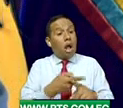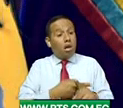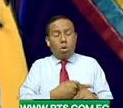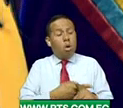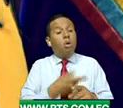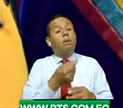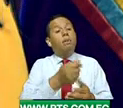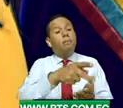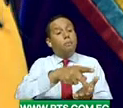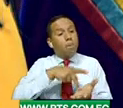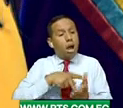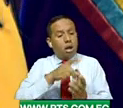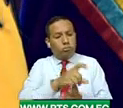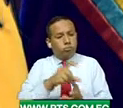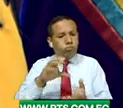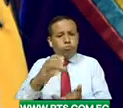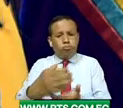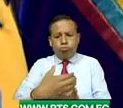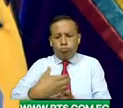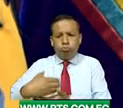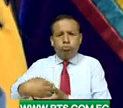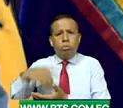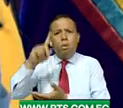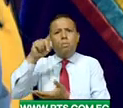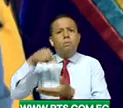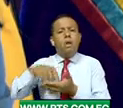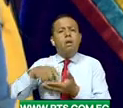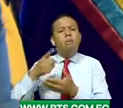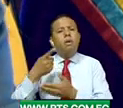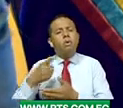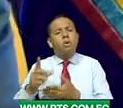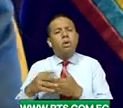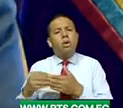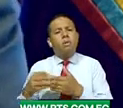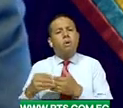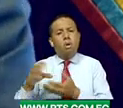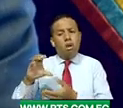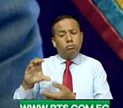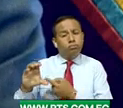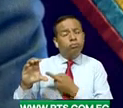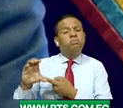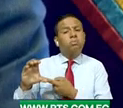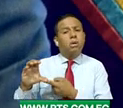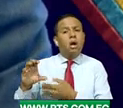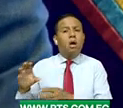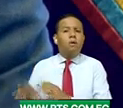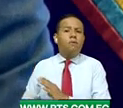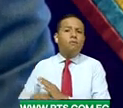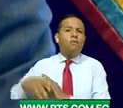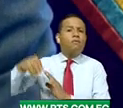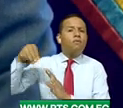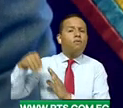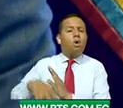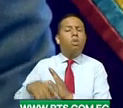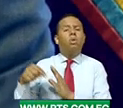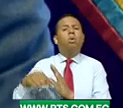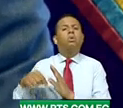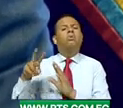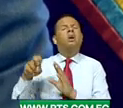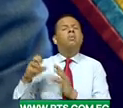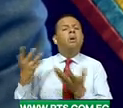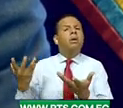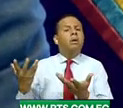de 1.000 millones de dólares, poder nutrir un fondo que tendrá un solo objetivo en el largo